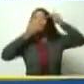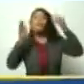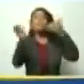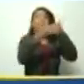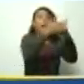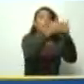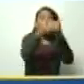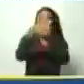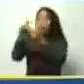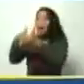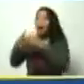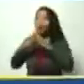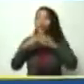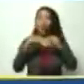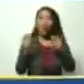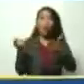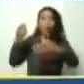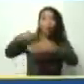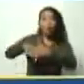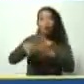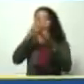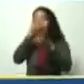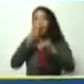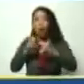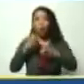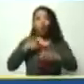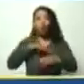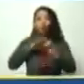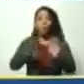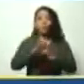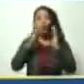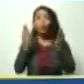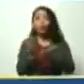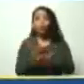todas las cuentas bancarias que teníamos en el mundo